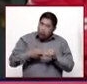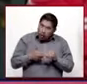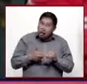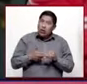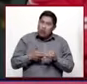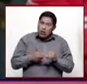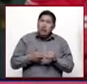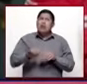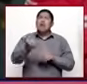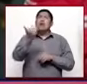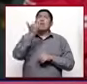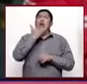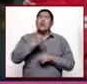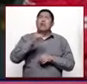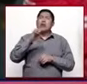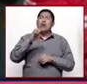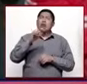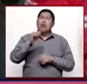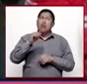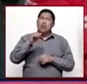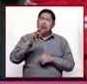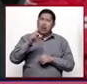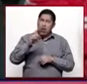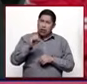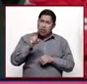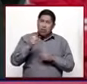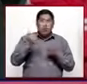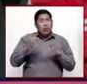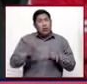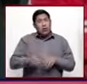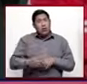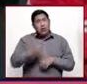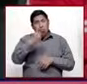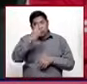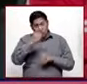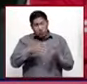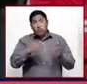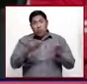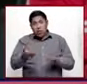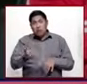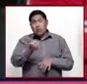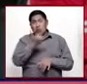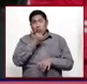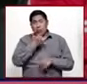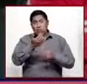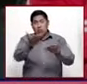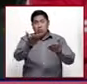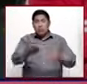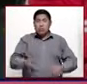acerca de lo que está sucediendo hoy. Sabemos que hay una víctima fatal sobre esta explosión. Carlos, adelante, por favor.